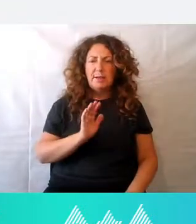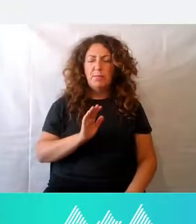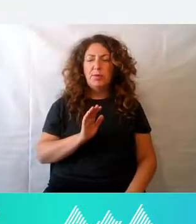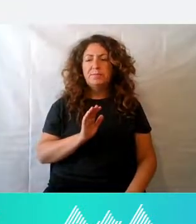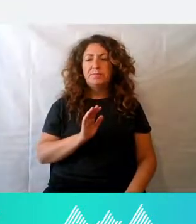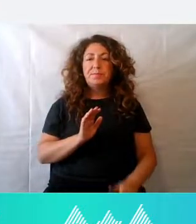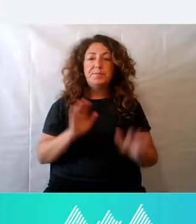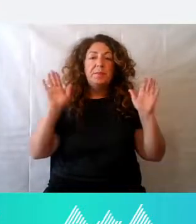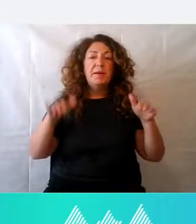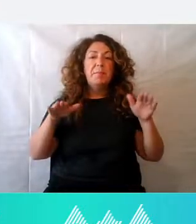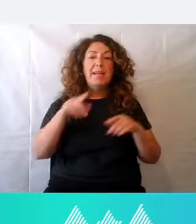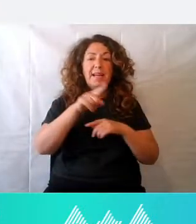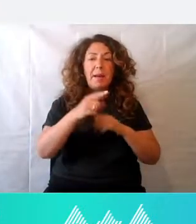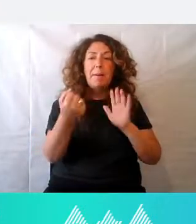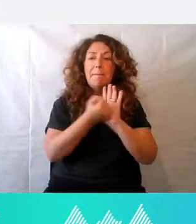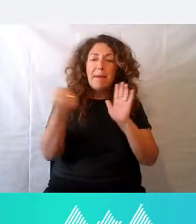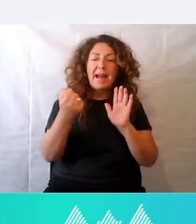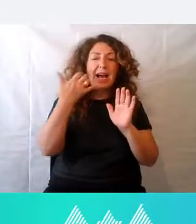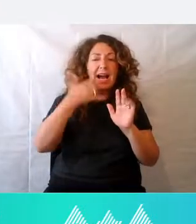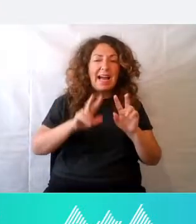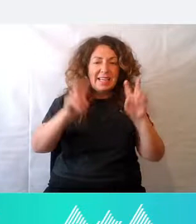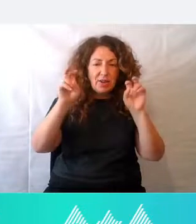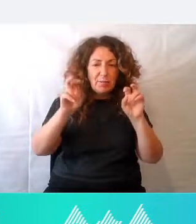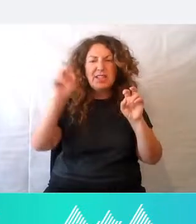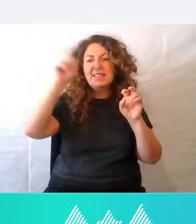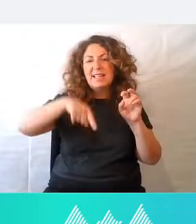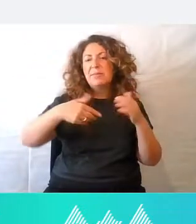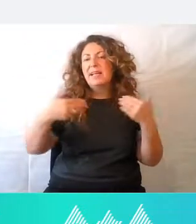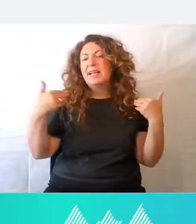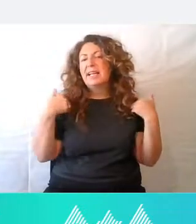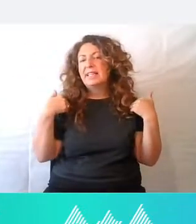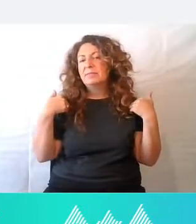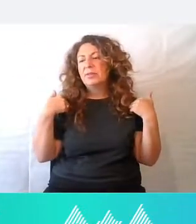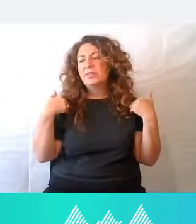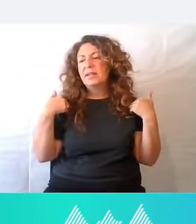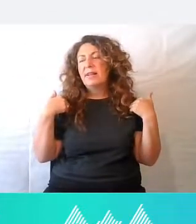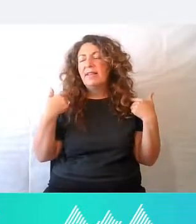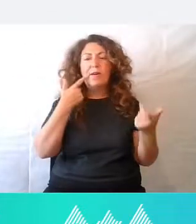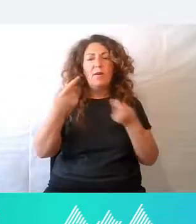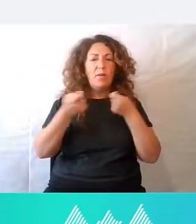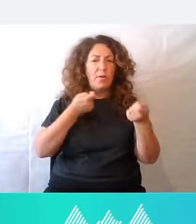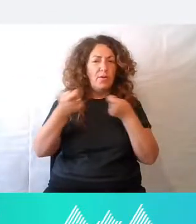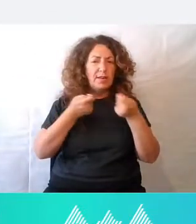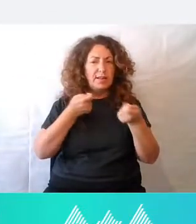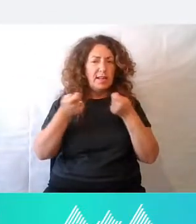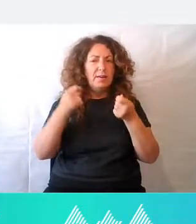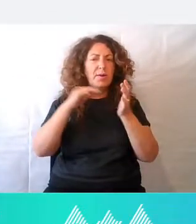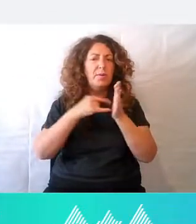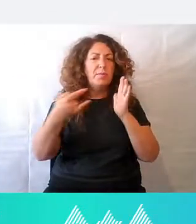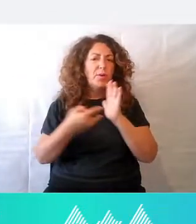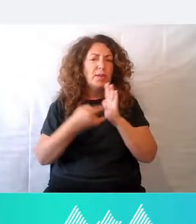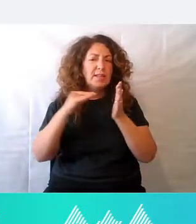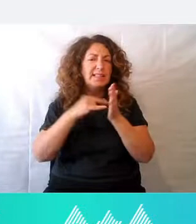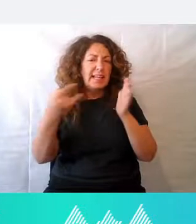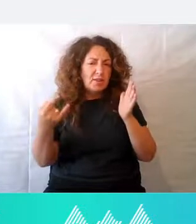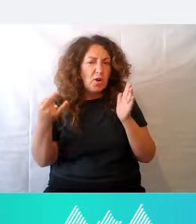solo lleva marca innovación sino que lleva es el responsable del diseño implementación y coordinación del proyecto tecnología con propósito